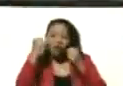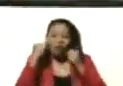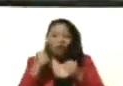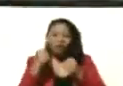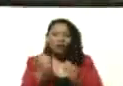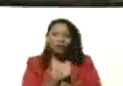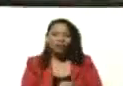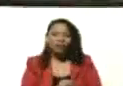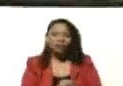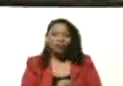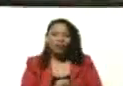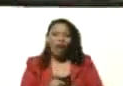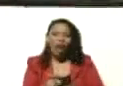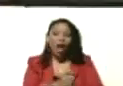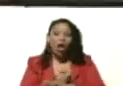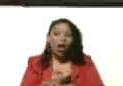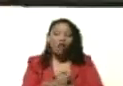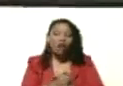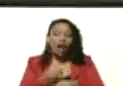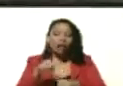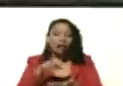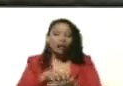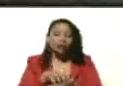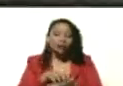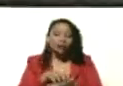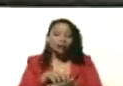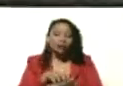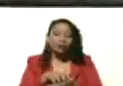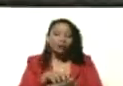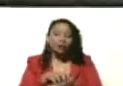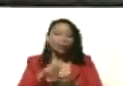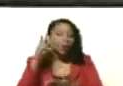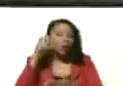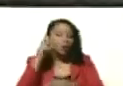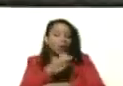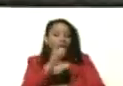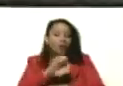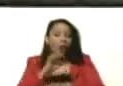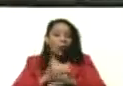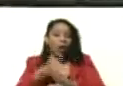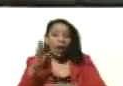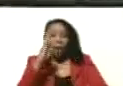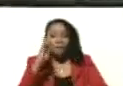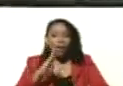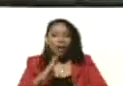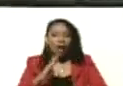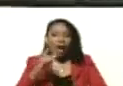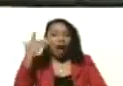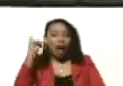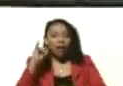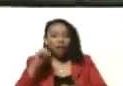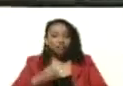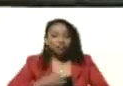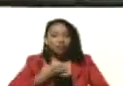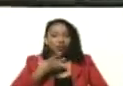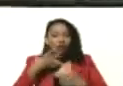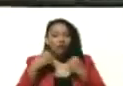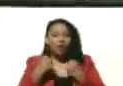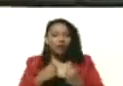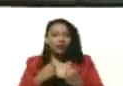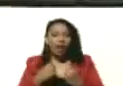O el que desgobierna este estado. Queremos que nos escuchen en Zulia. Porque en Barinas está renaciendo con